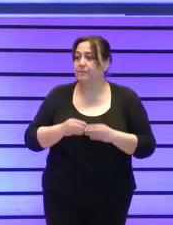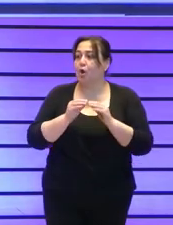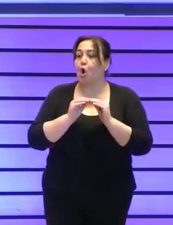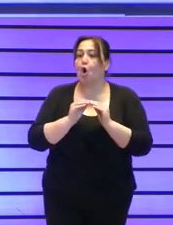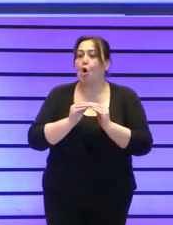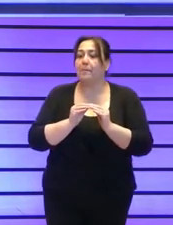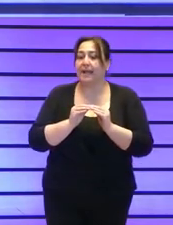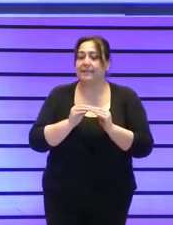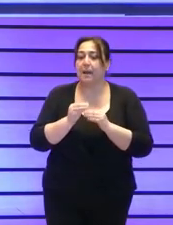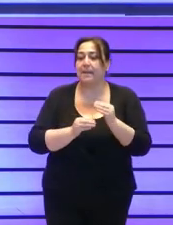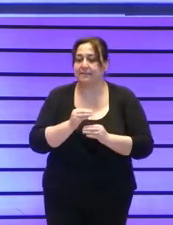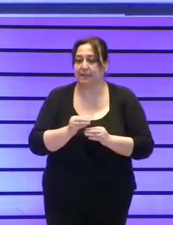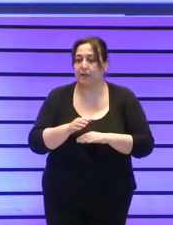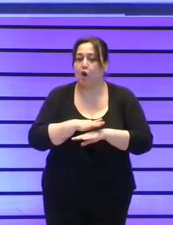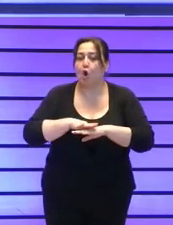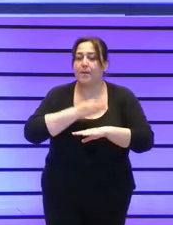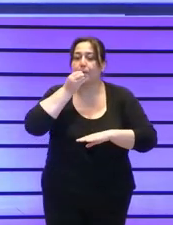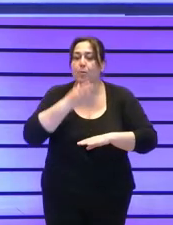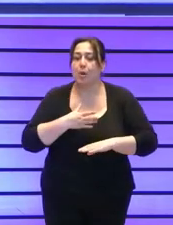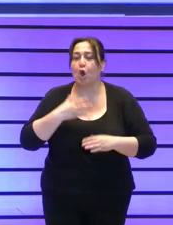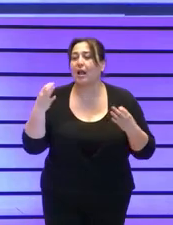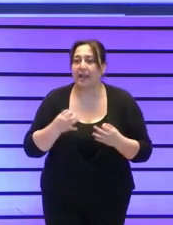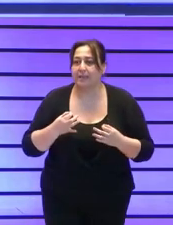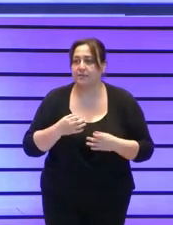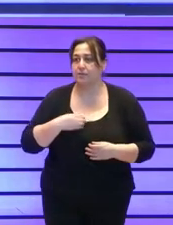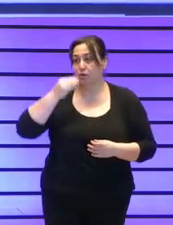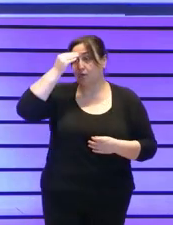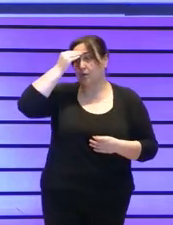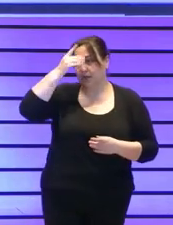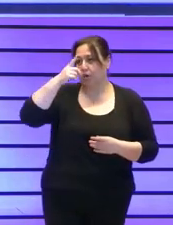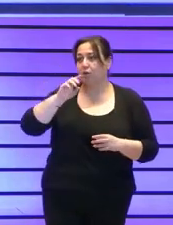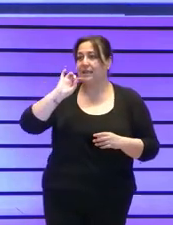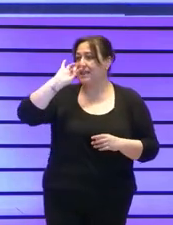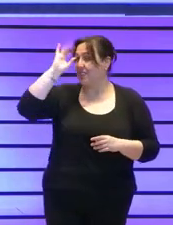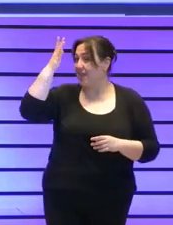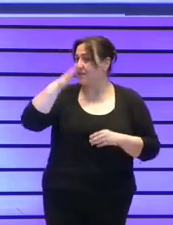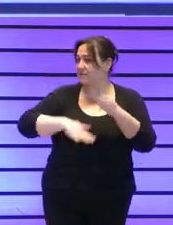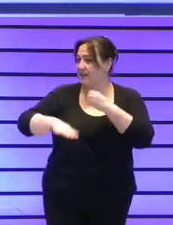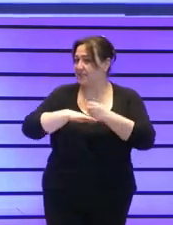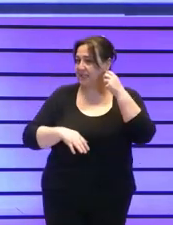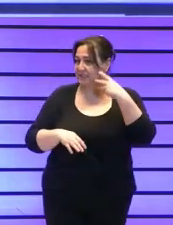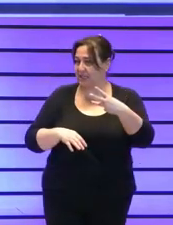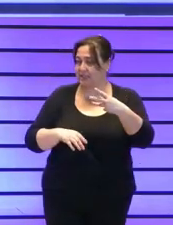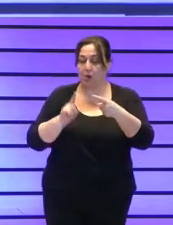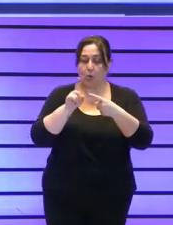operativamente, ¿en qué consiste el buen gobierno? Bueno, yo creo que hay tres ideas básicas, ¿no? Una es